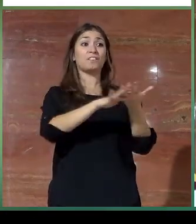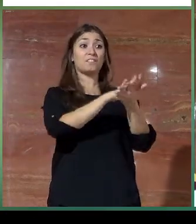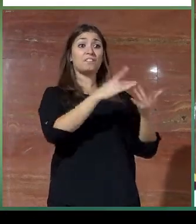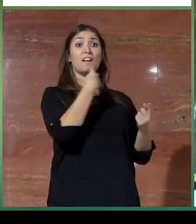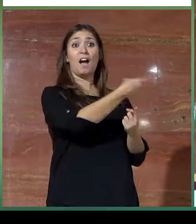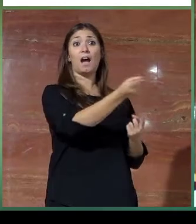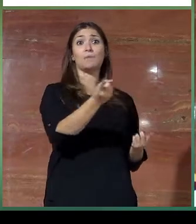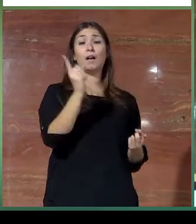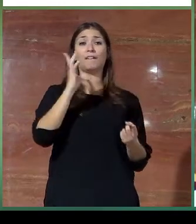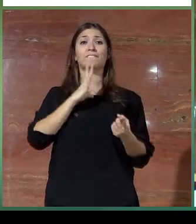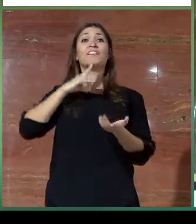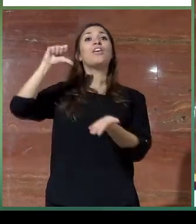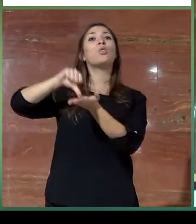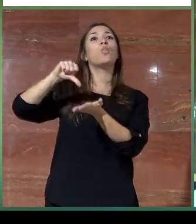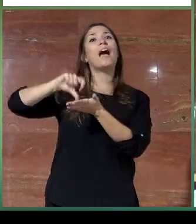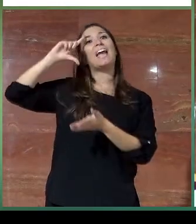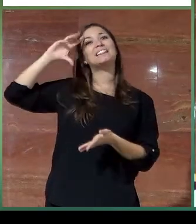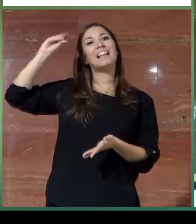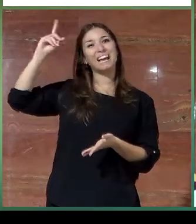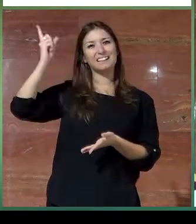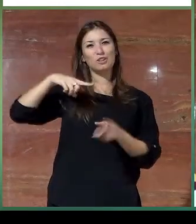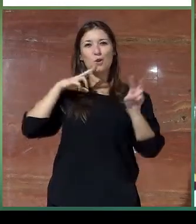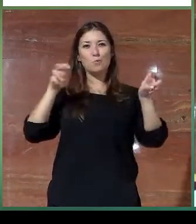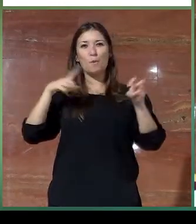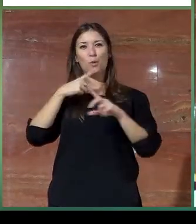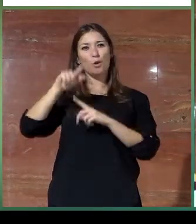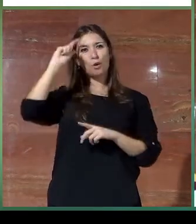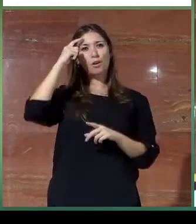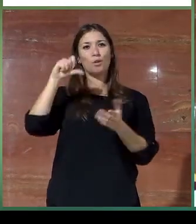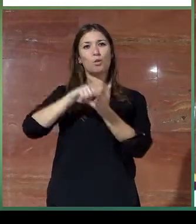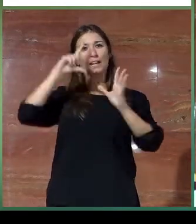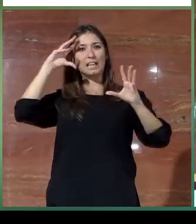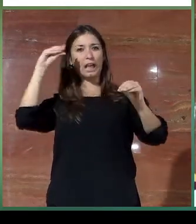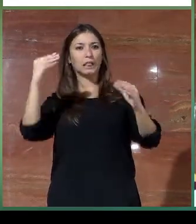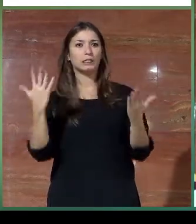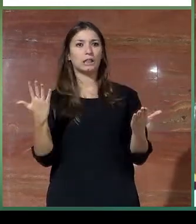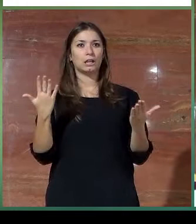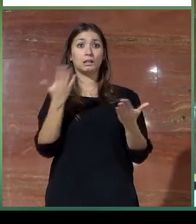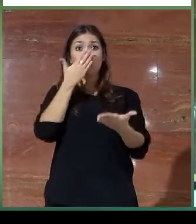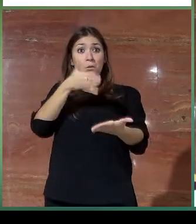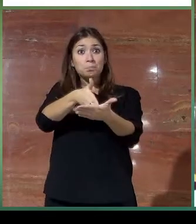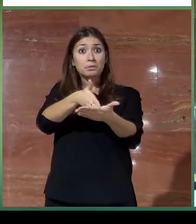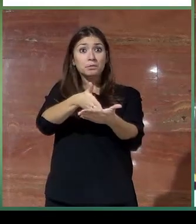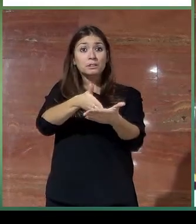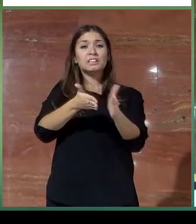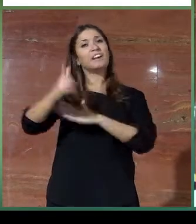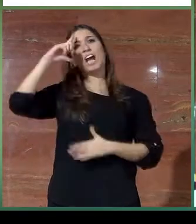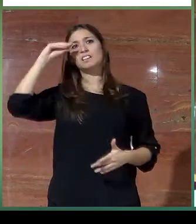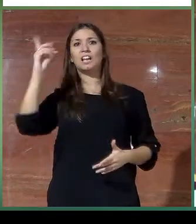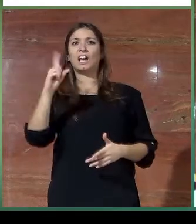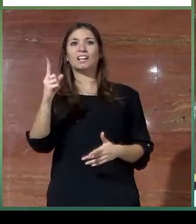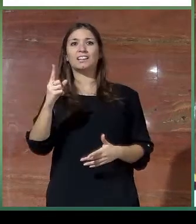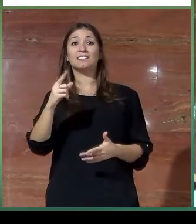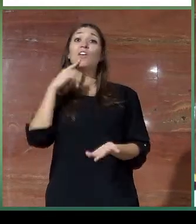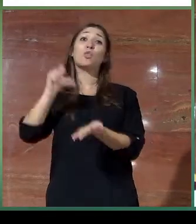las ciudades inteligentes, yo creo que una ciudad inteligente que no es totalmente accesible ya no es inteligente, para mí ya es un poco